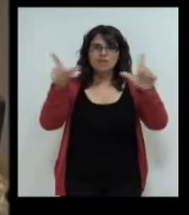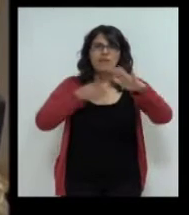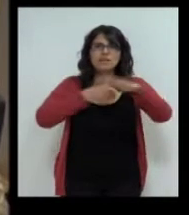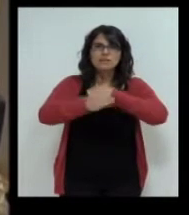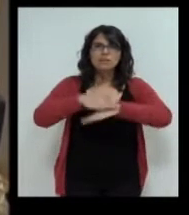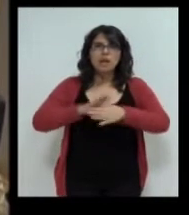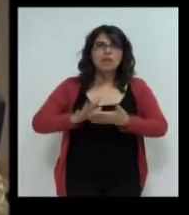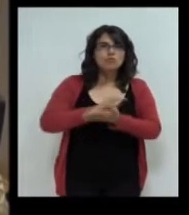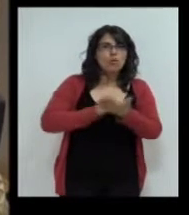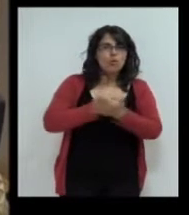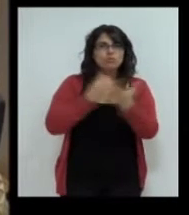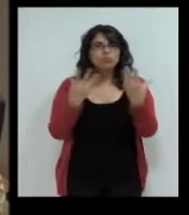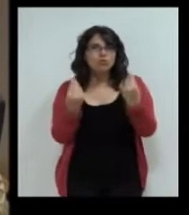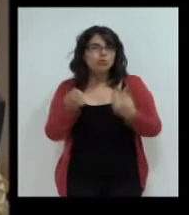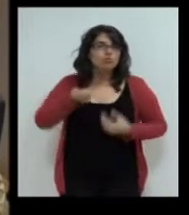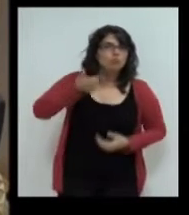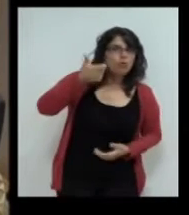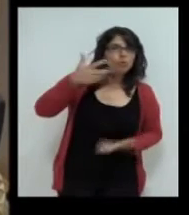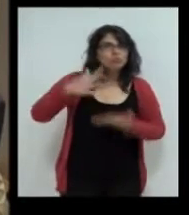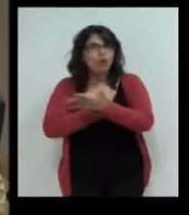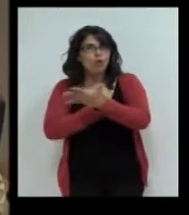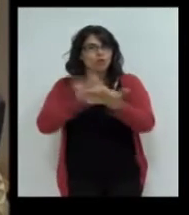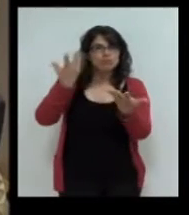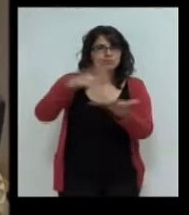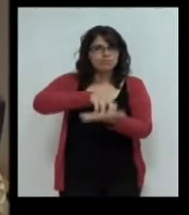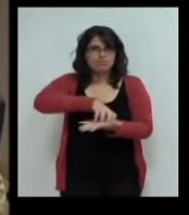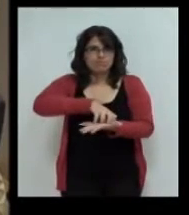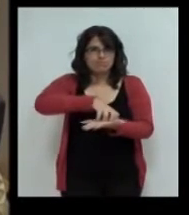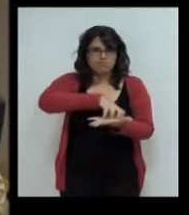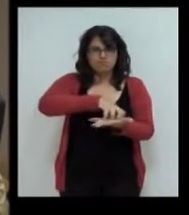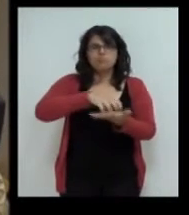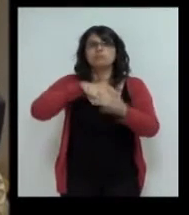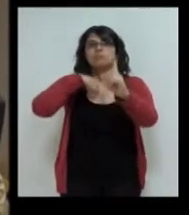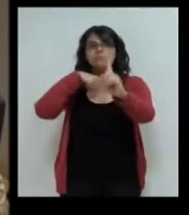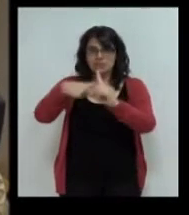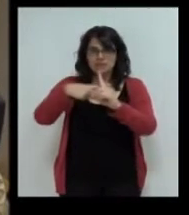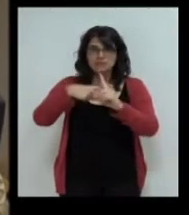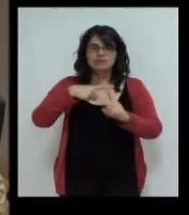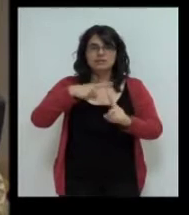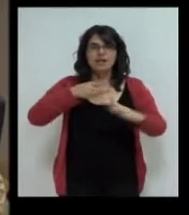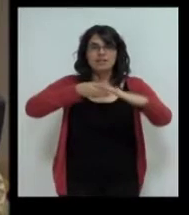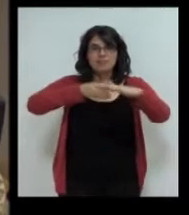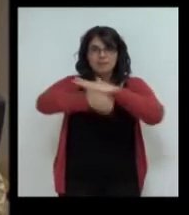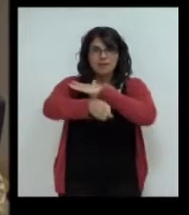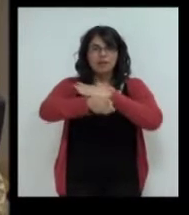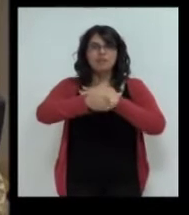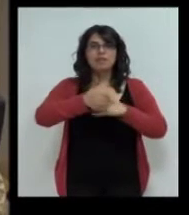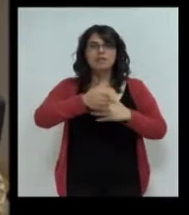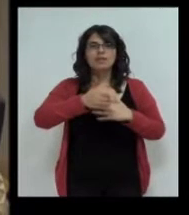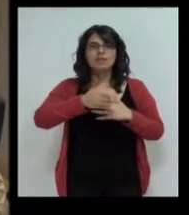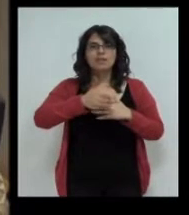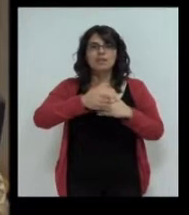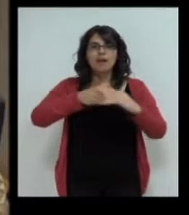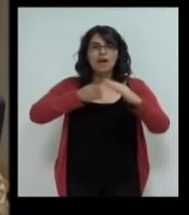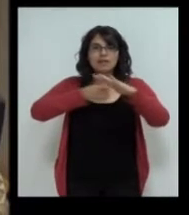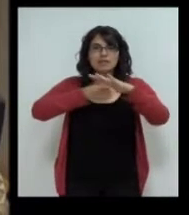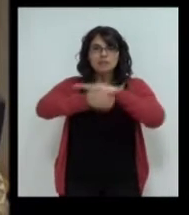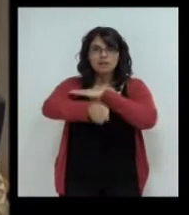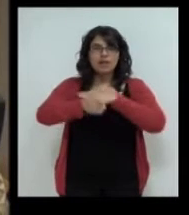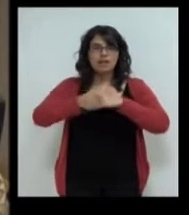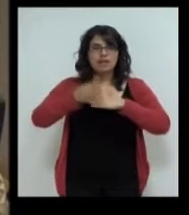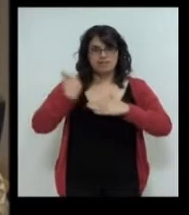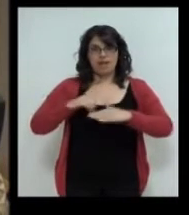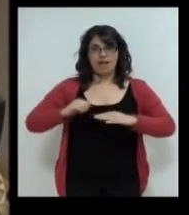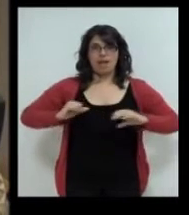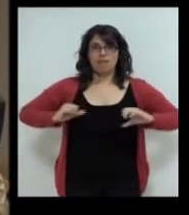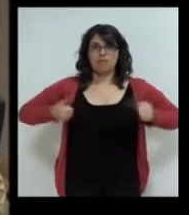todos, o es un ámbito que su accesibilidad se descubre cuando esto ya está caminando, ¿no?, cuando